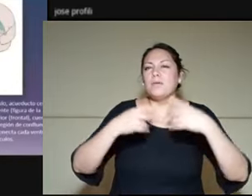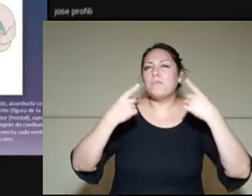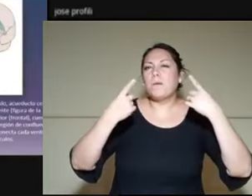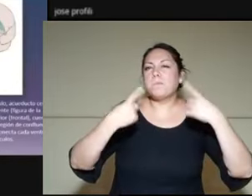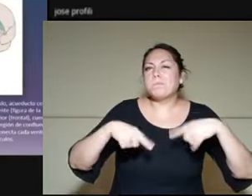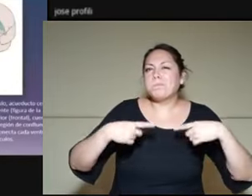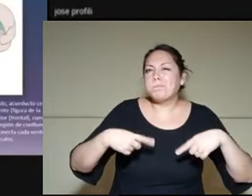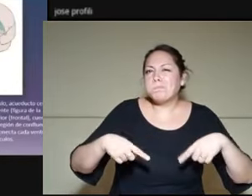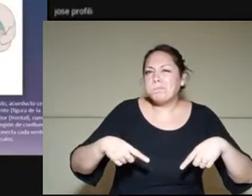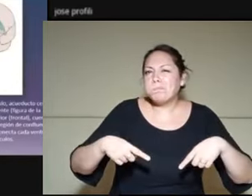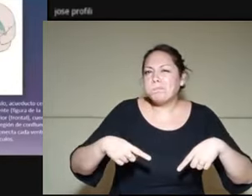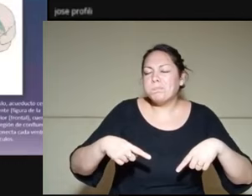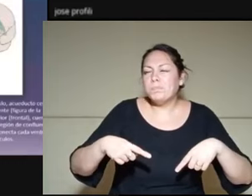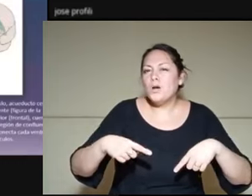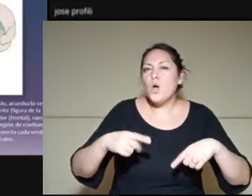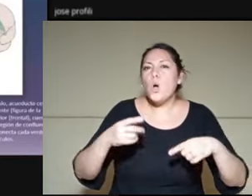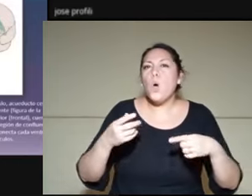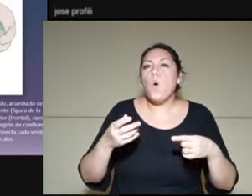sistema de